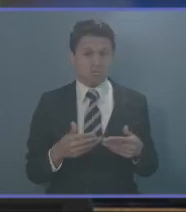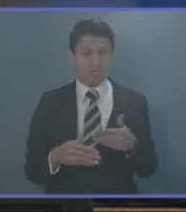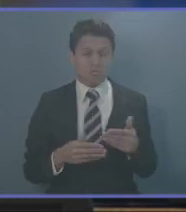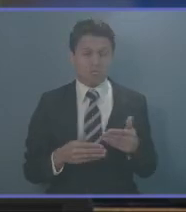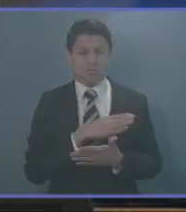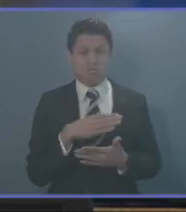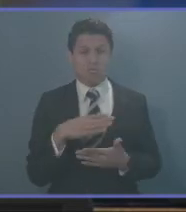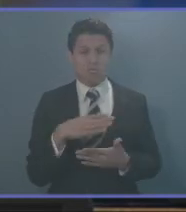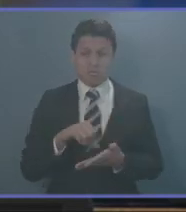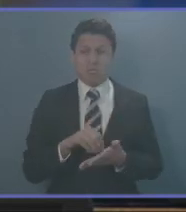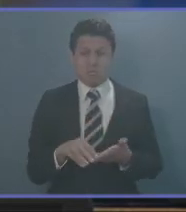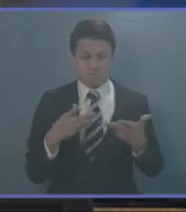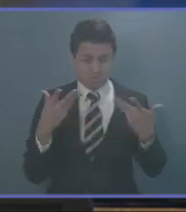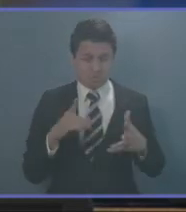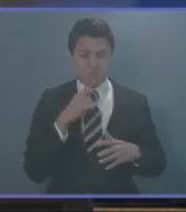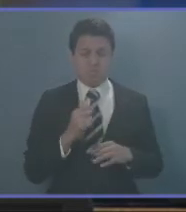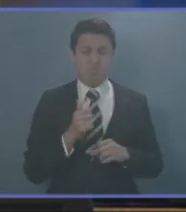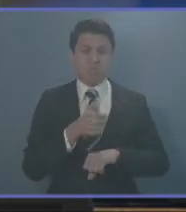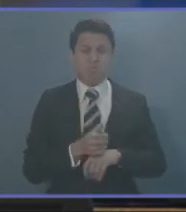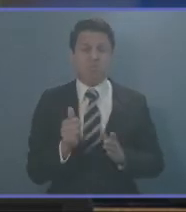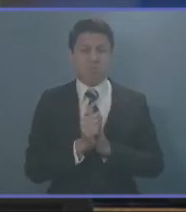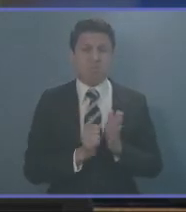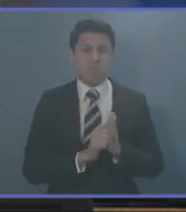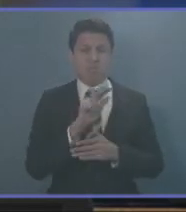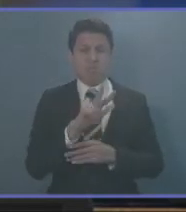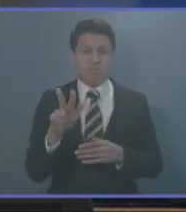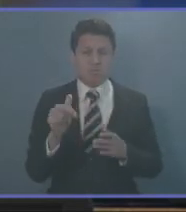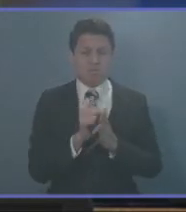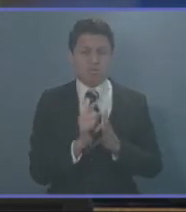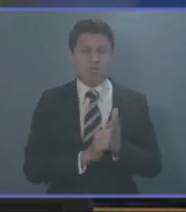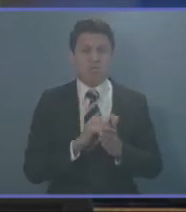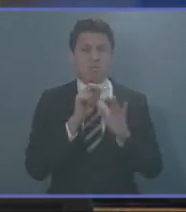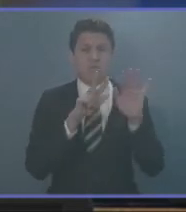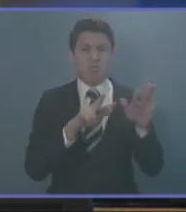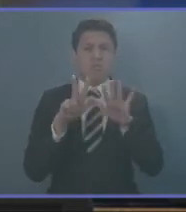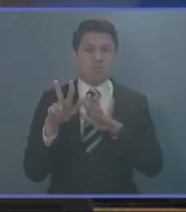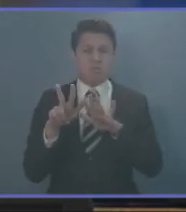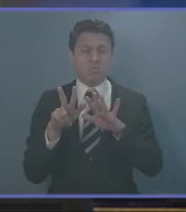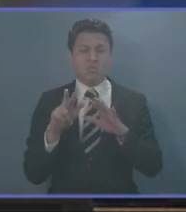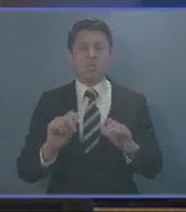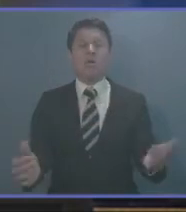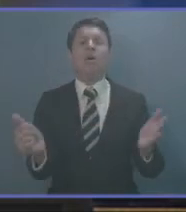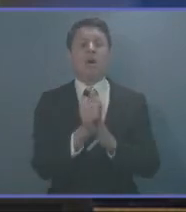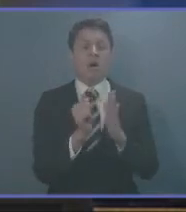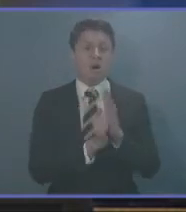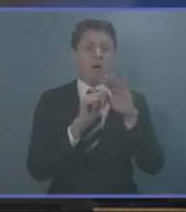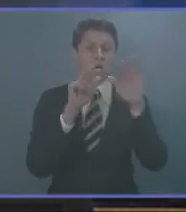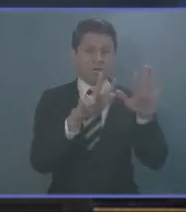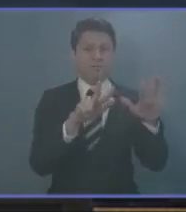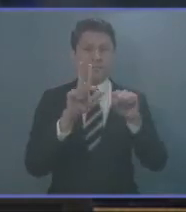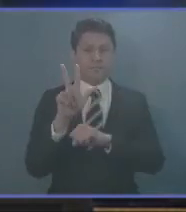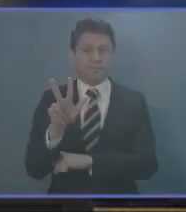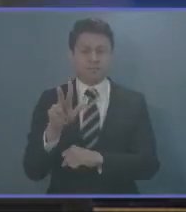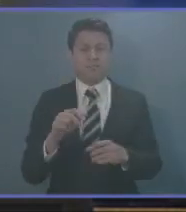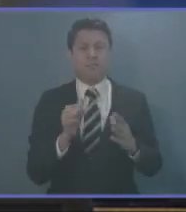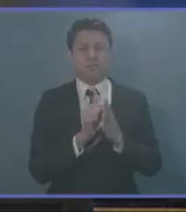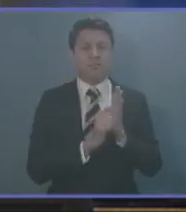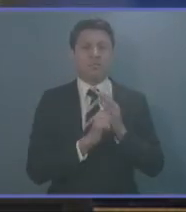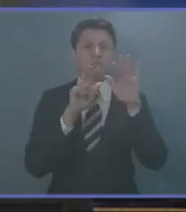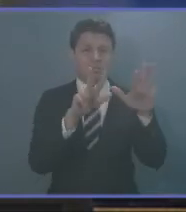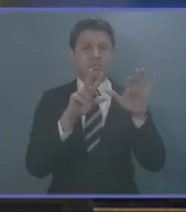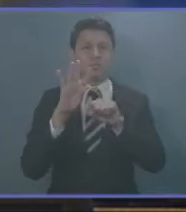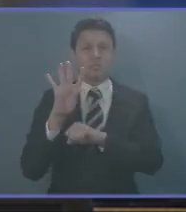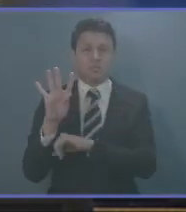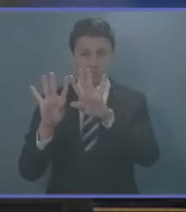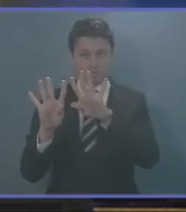Consejo Municipal y de conformidad a lo establecido en los artículos 33 y 83 de la Ley General Tributaria Municipal y artículos 89 del Código